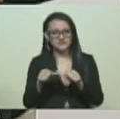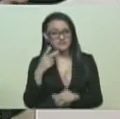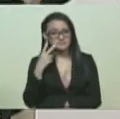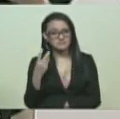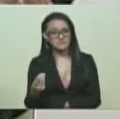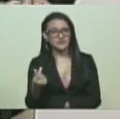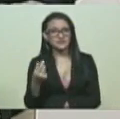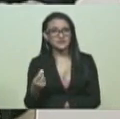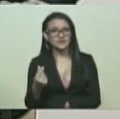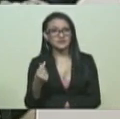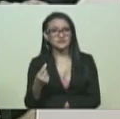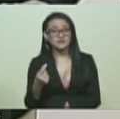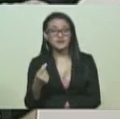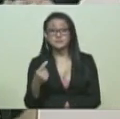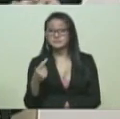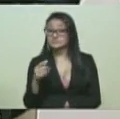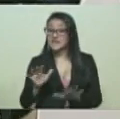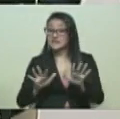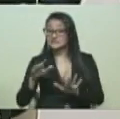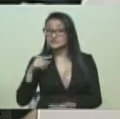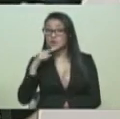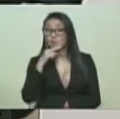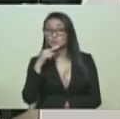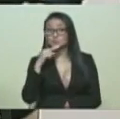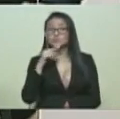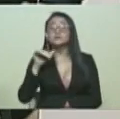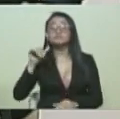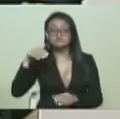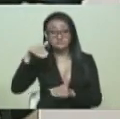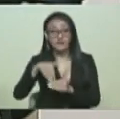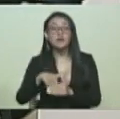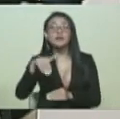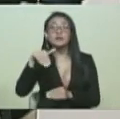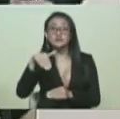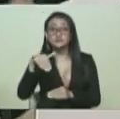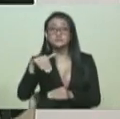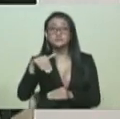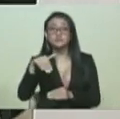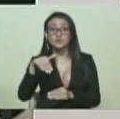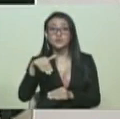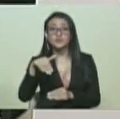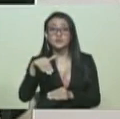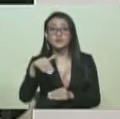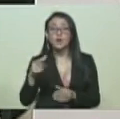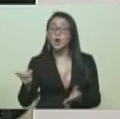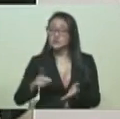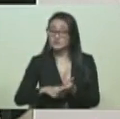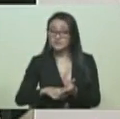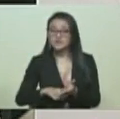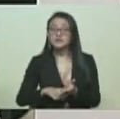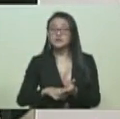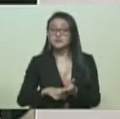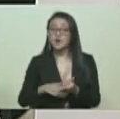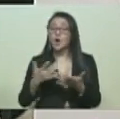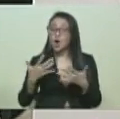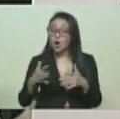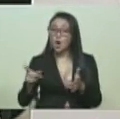alertas, pero el 15 de octubre habrá elecciones de nuevo y de nuevo también pudiésemos